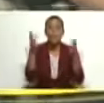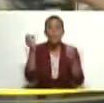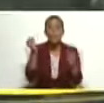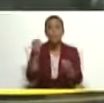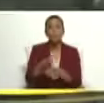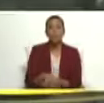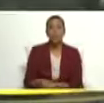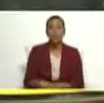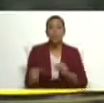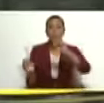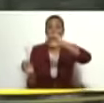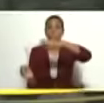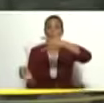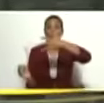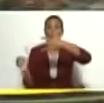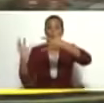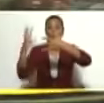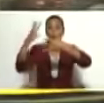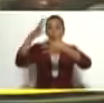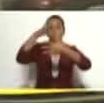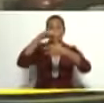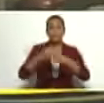¡El sol de Venezuela nace!